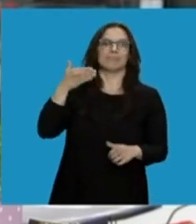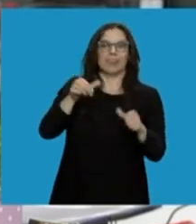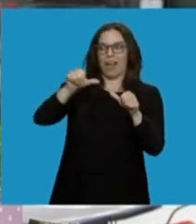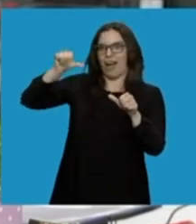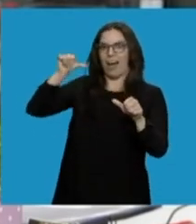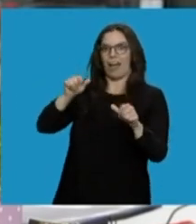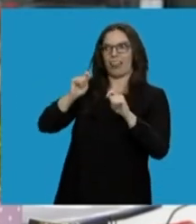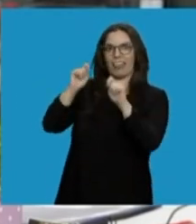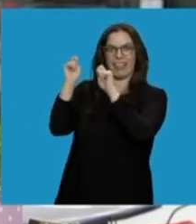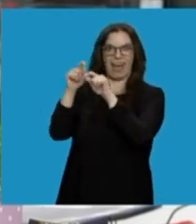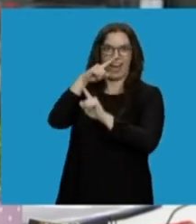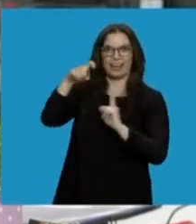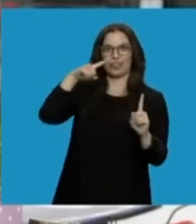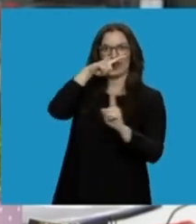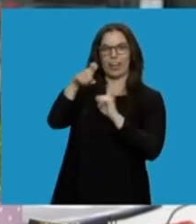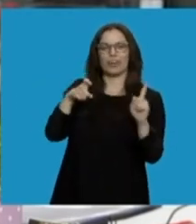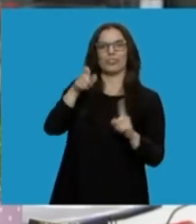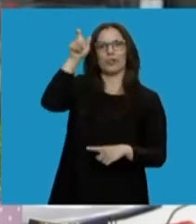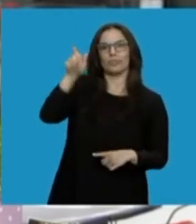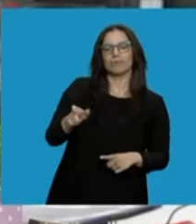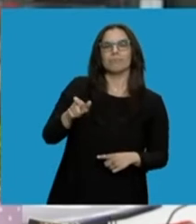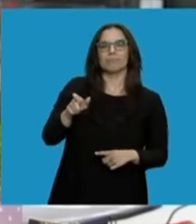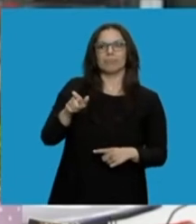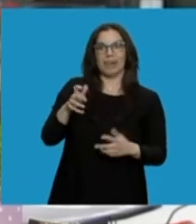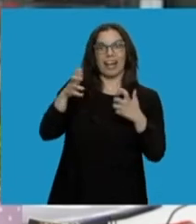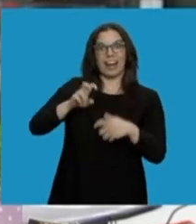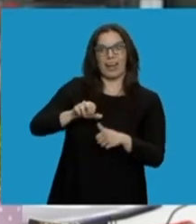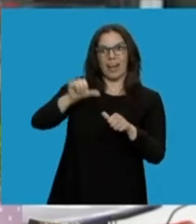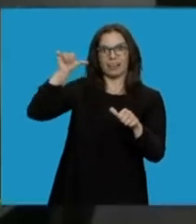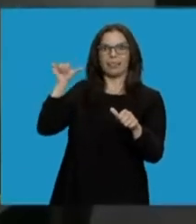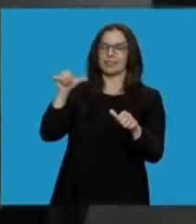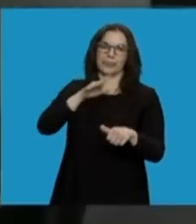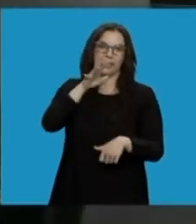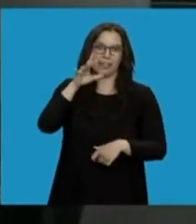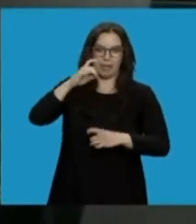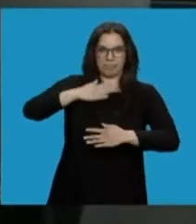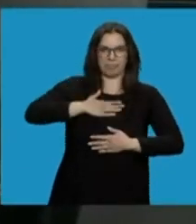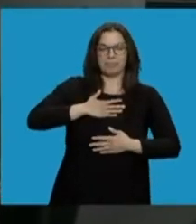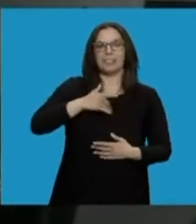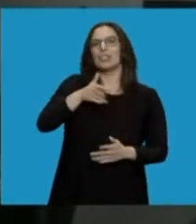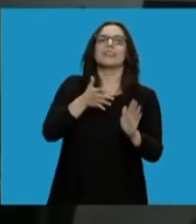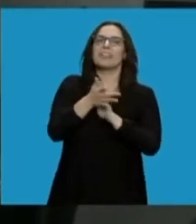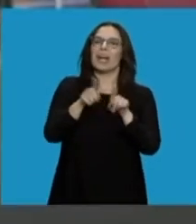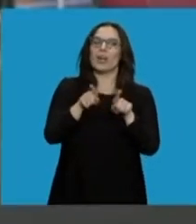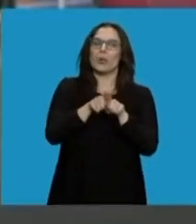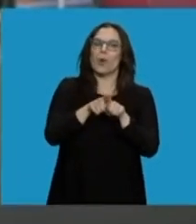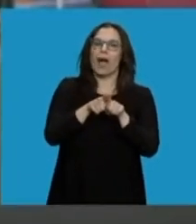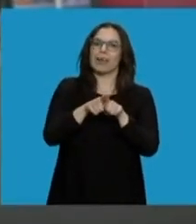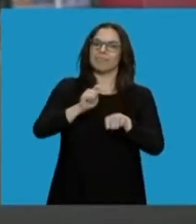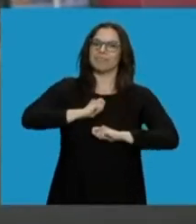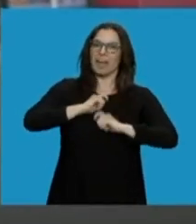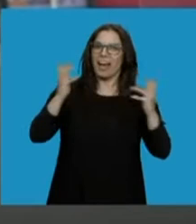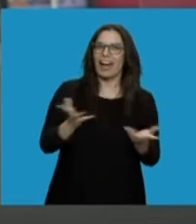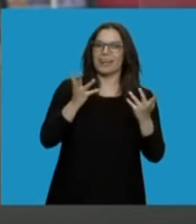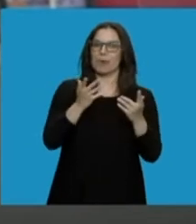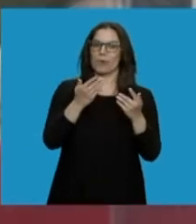que están ahí figurando como ganadores de otros años, es increíble. Es una especie de palmada en la espalda, o así nos lo tomamos